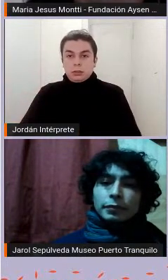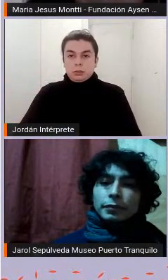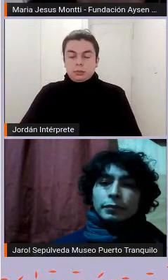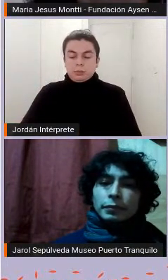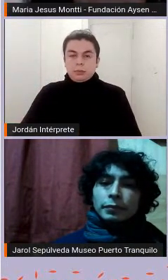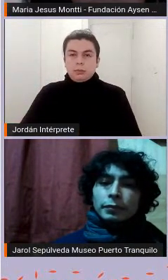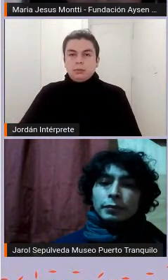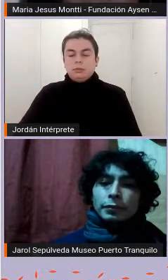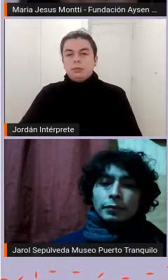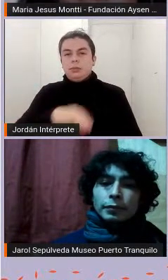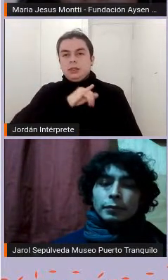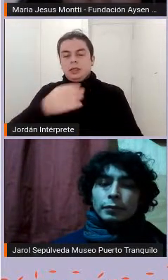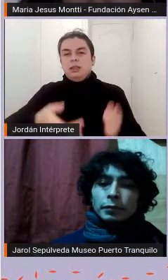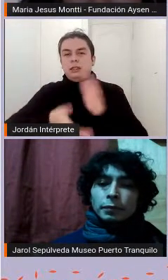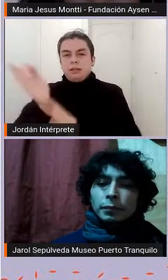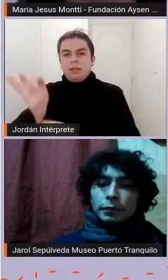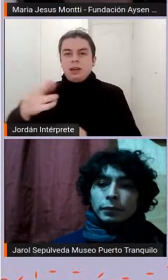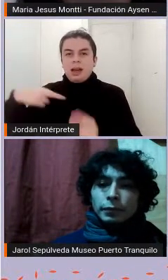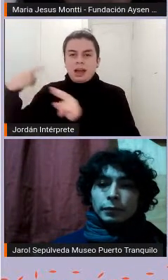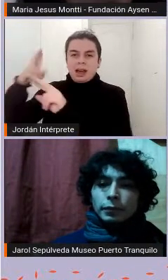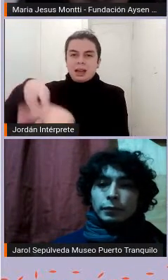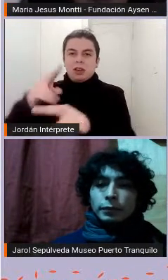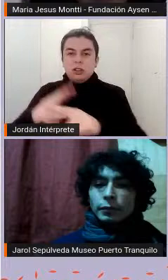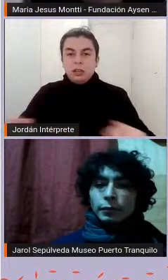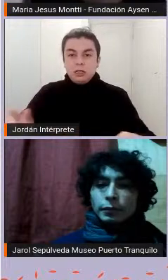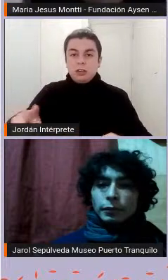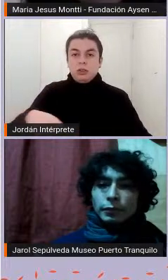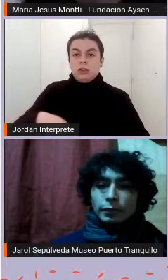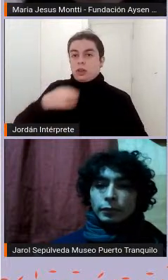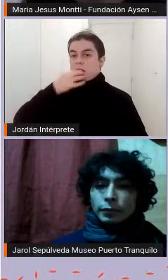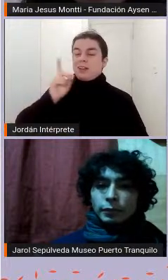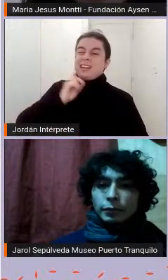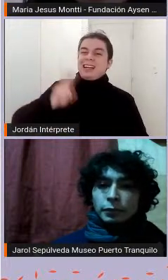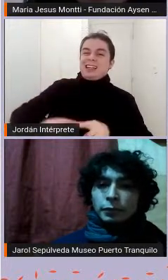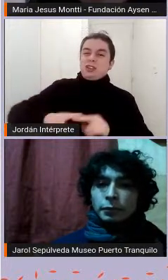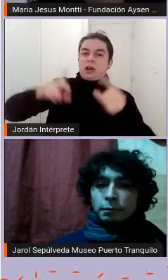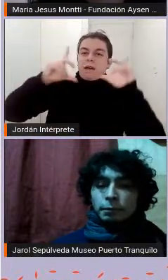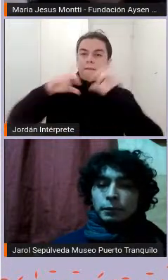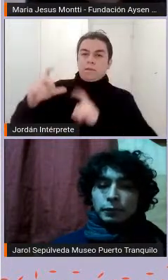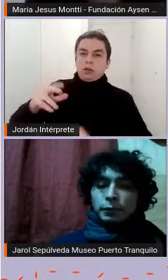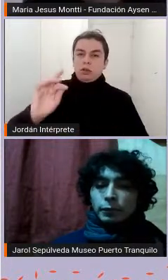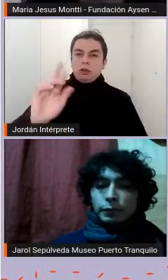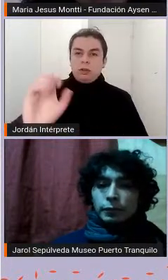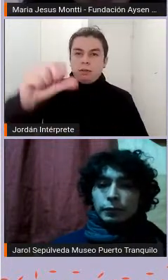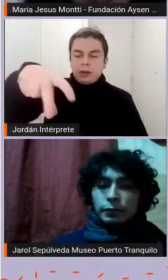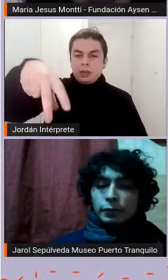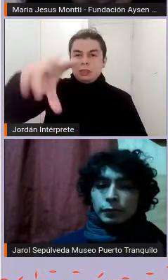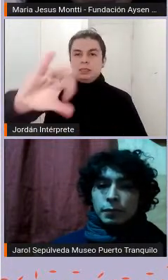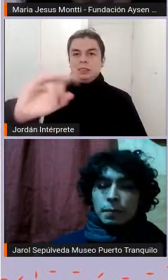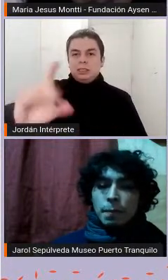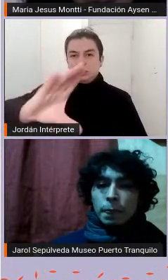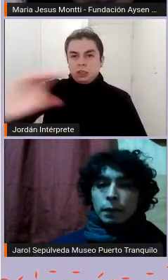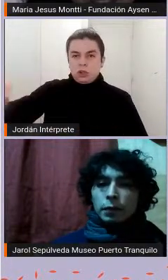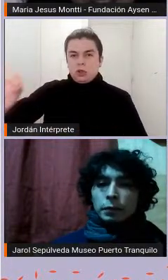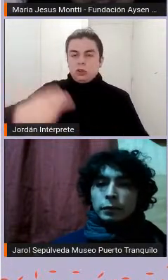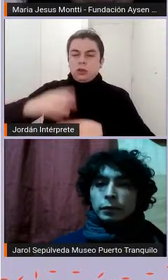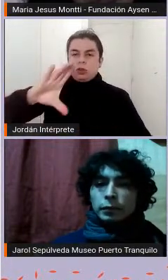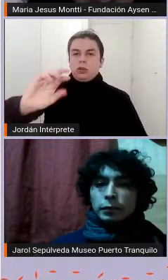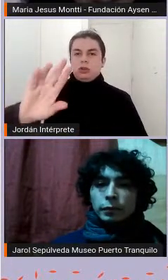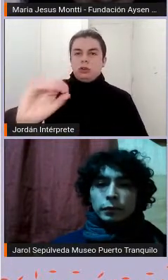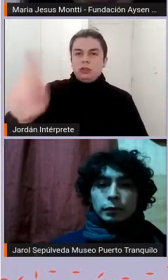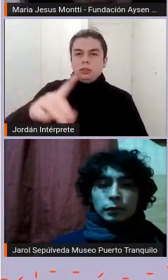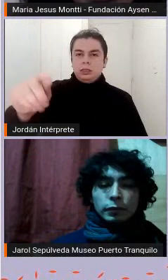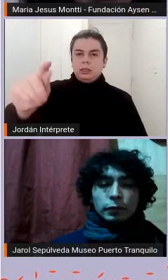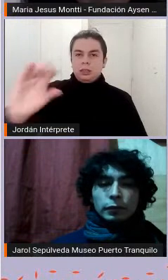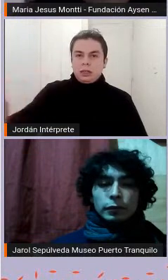Tranquilo. Me gustaría también mencionar que todas las fotografías son de Francisco Croxato. Él ha participado en todas las etapas del proyecto y siempre